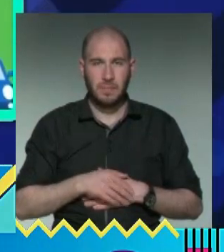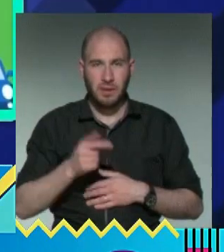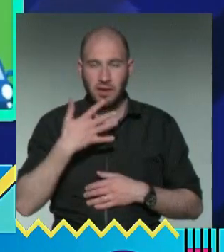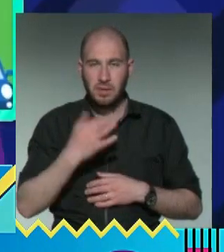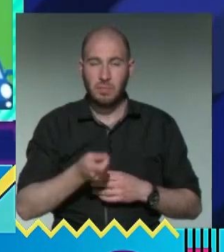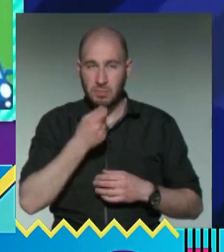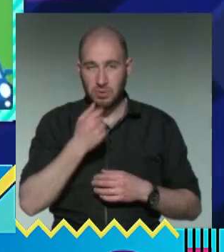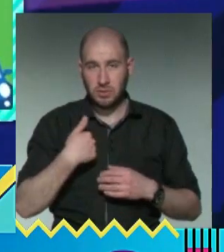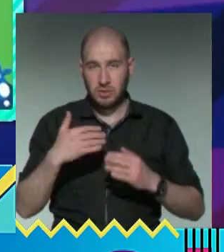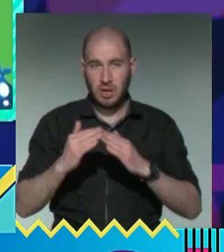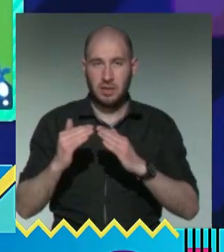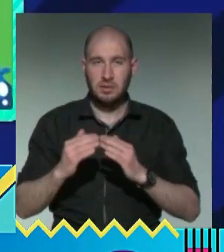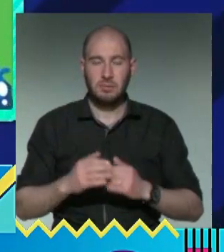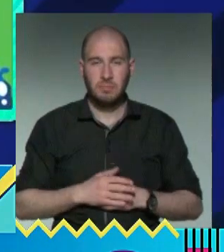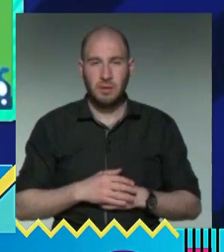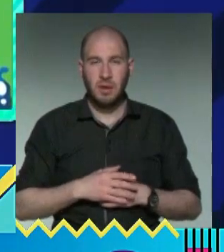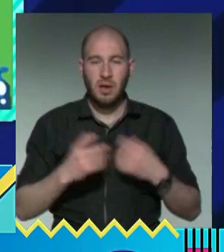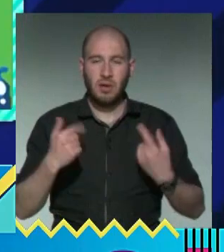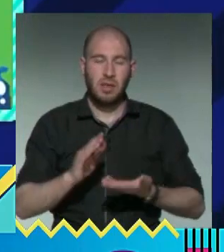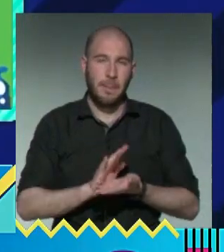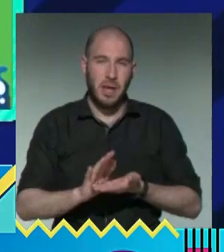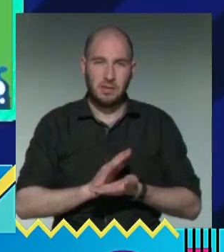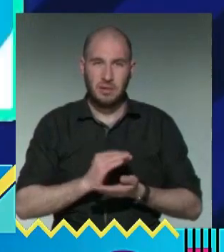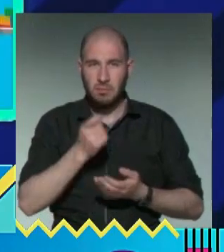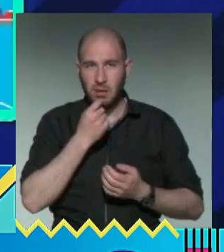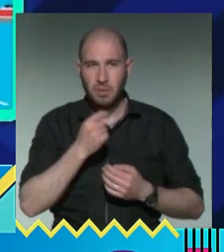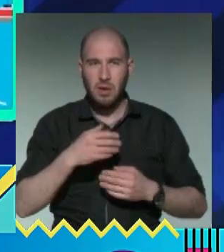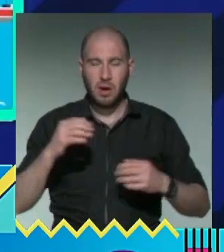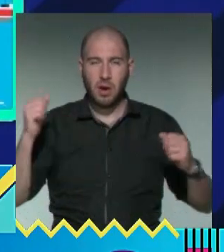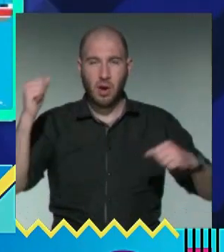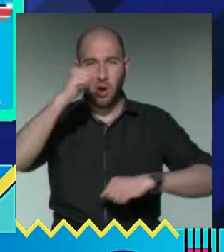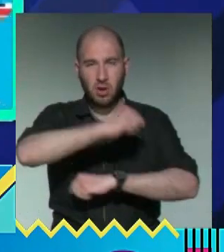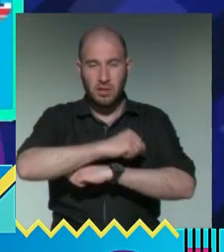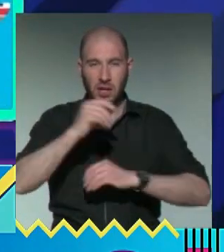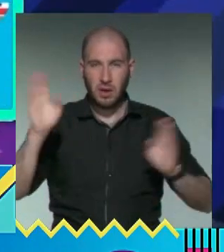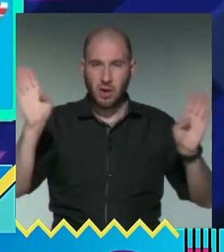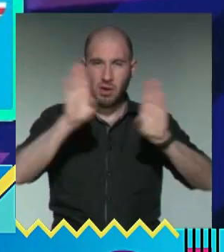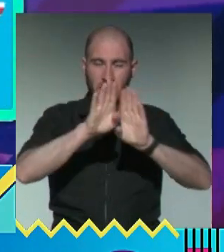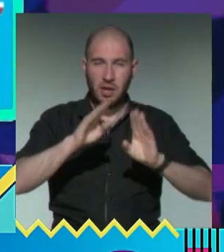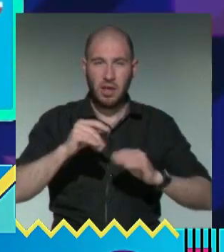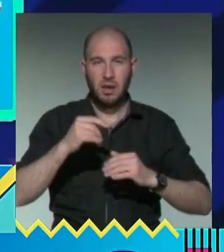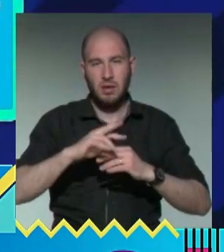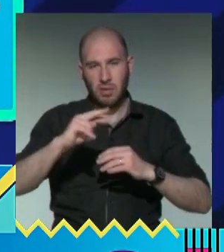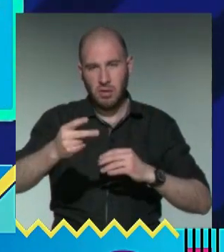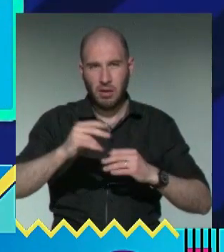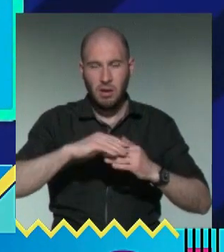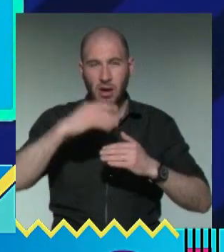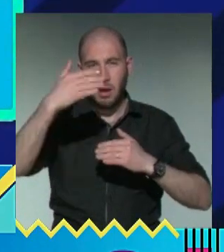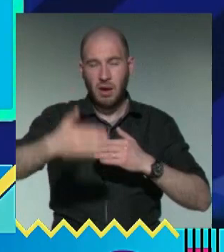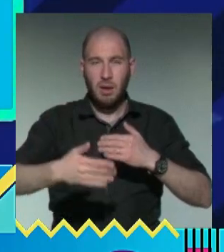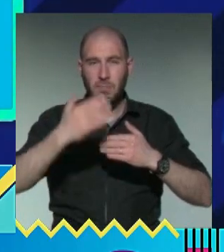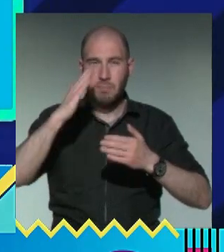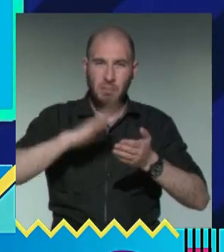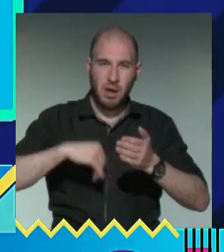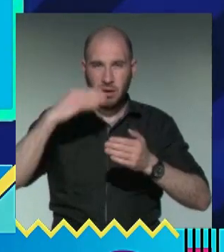realidad, por ejemplo, yo en mi casa, con algo tan básico como poner cortinas, hemos hecho como cortinas bifásicas, un lado color blanco, el otro lado color